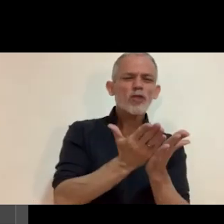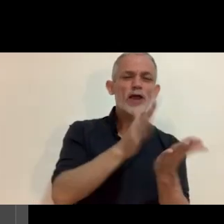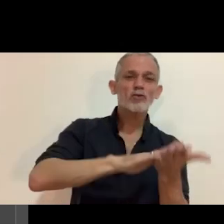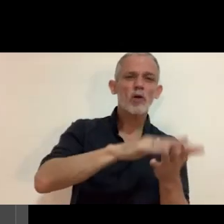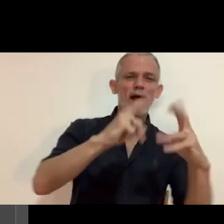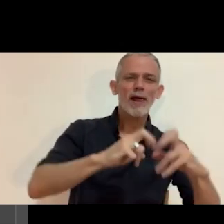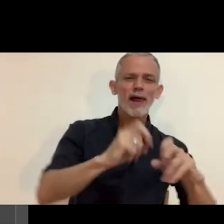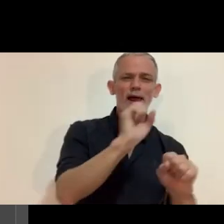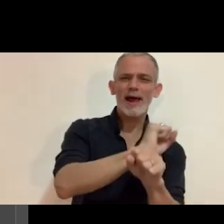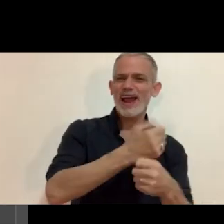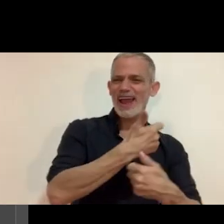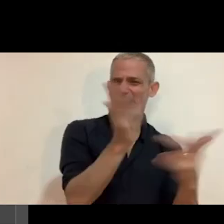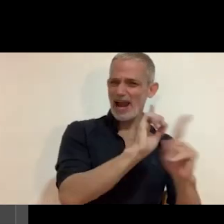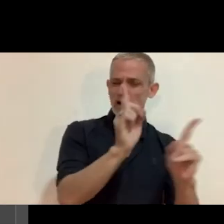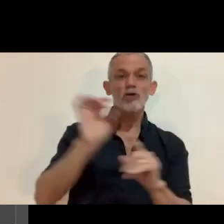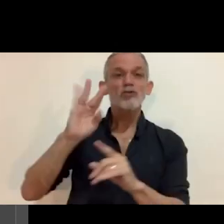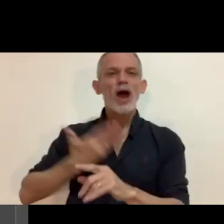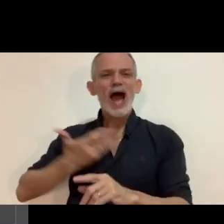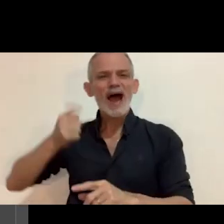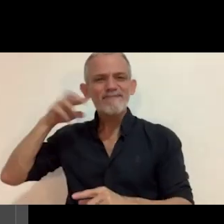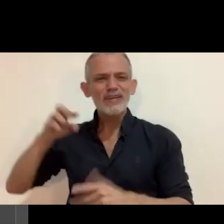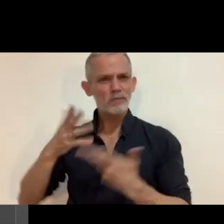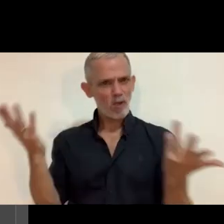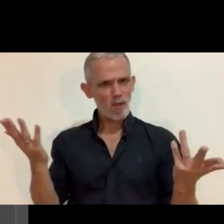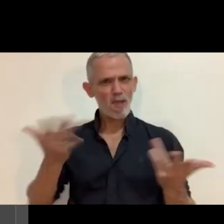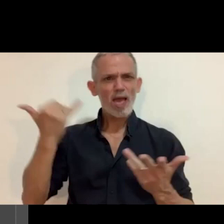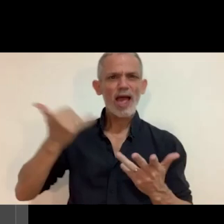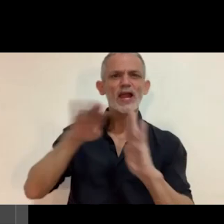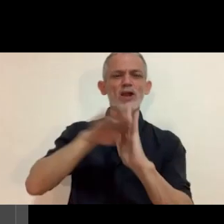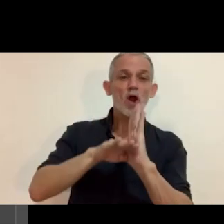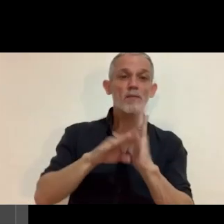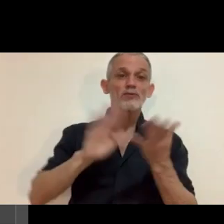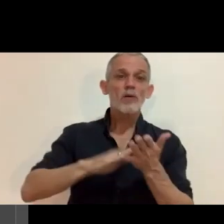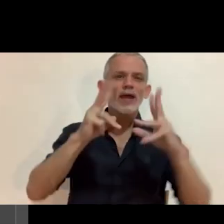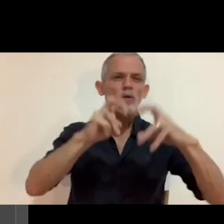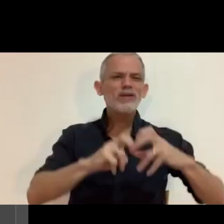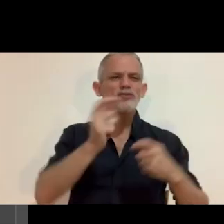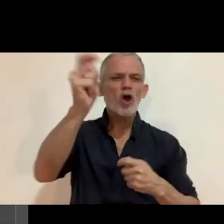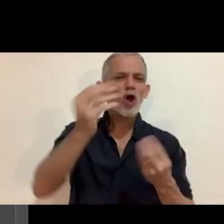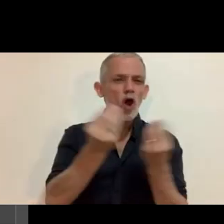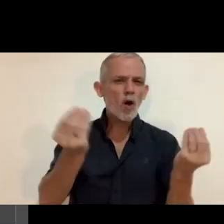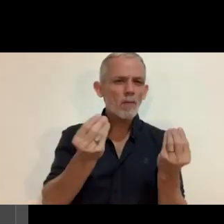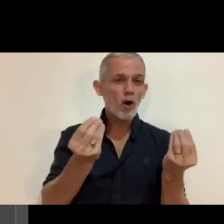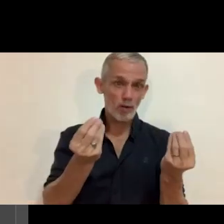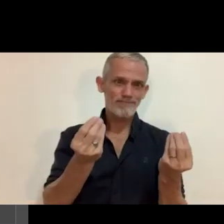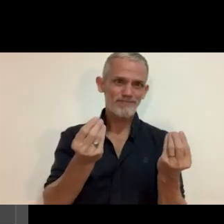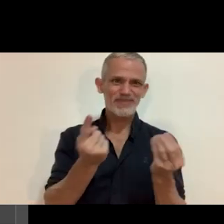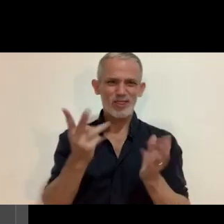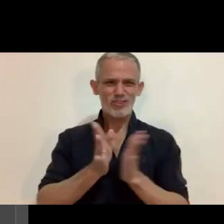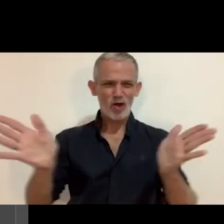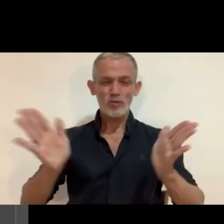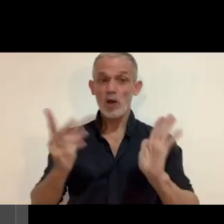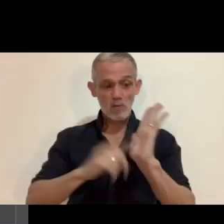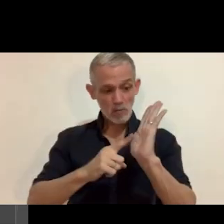el régimen penal tributario tiene tanto normas sustantivas como normas procesales. Pero todo lo que no esté establecido